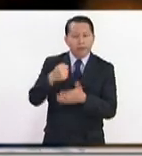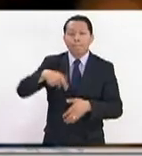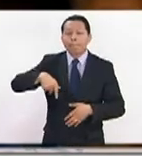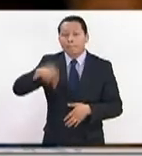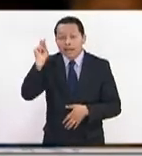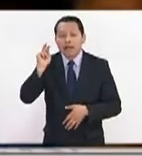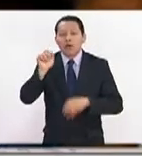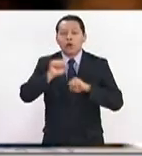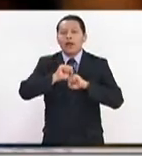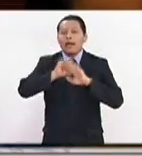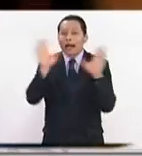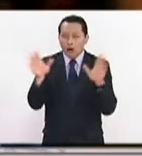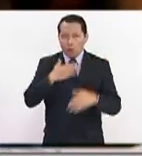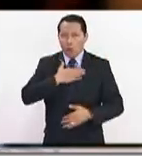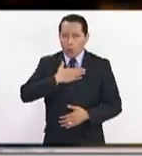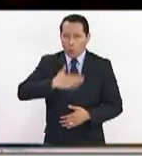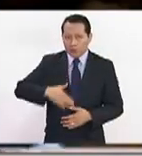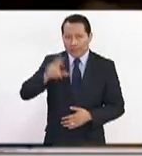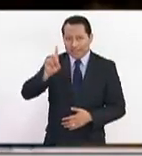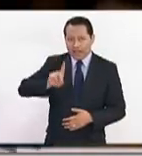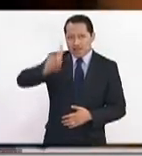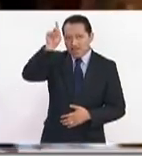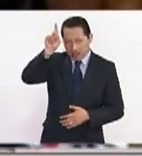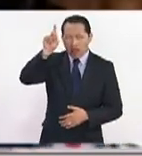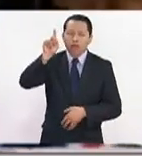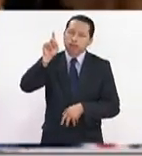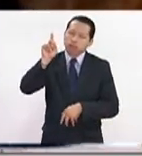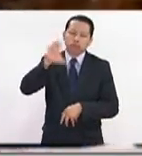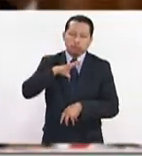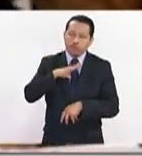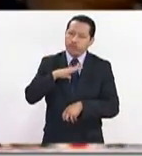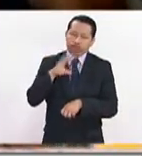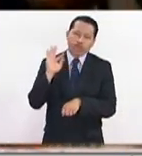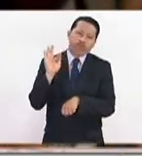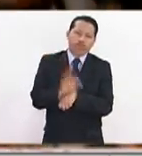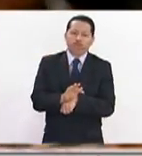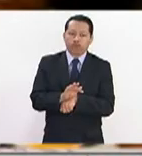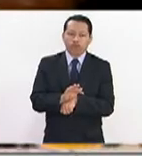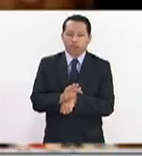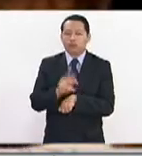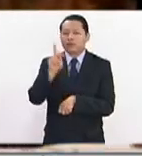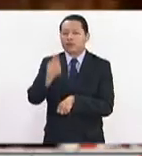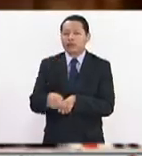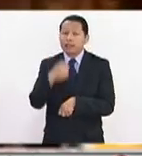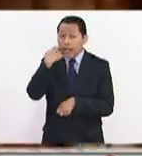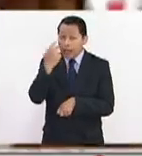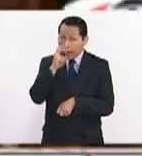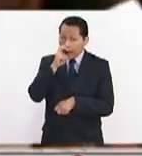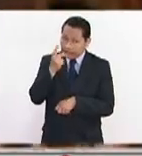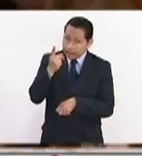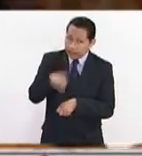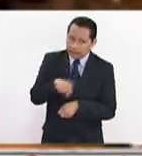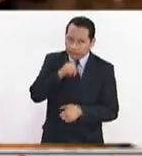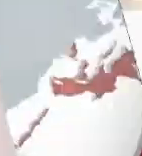claramente la justicia divina se impuso sobre un acto ilegal que pretendía imponer el actual